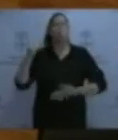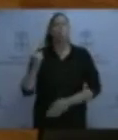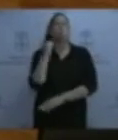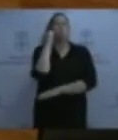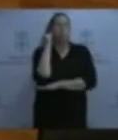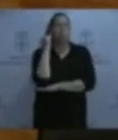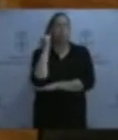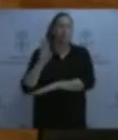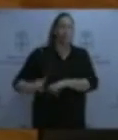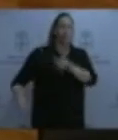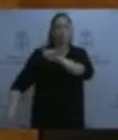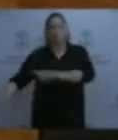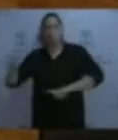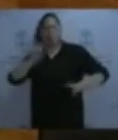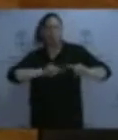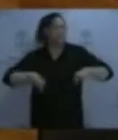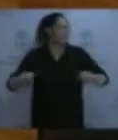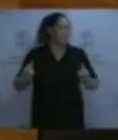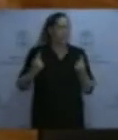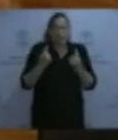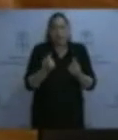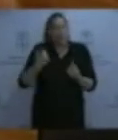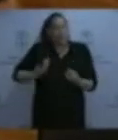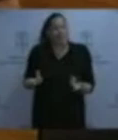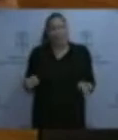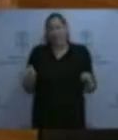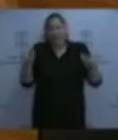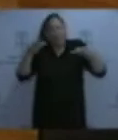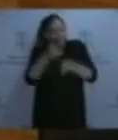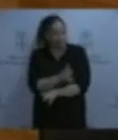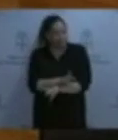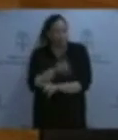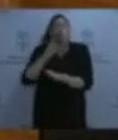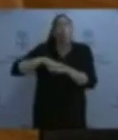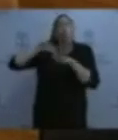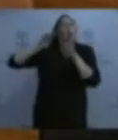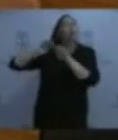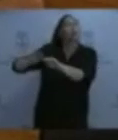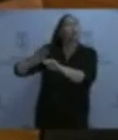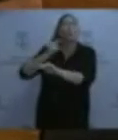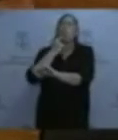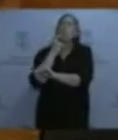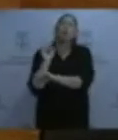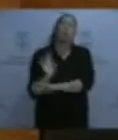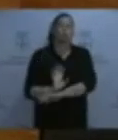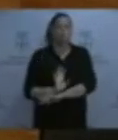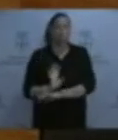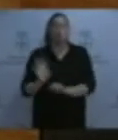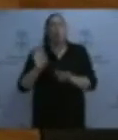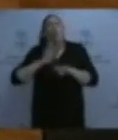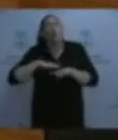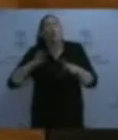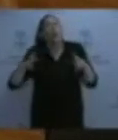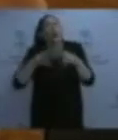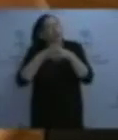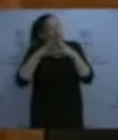ventolera acabó volándonos el tellao, ¿no? Y esto yo no digo que sea culpa suya, como digo, ya cuestión de la estructura que